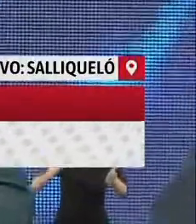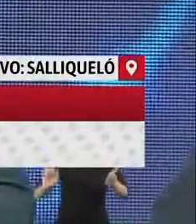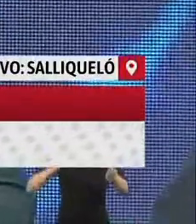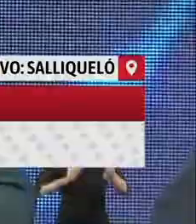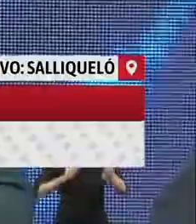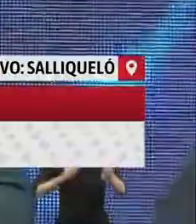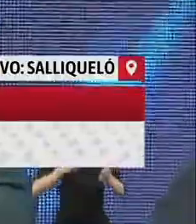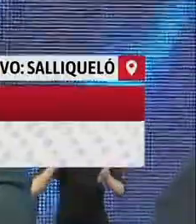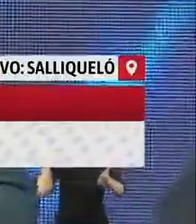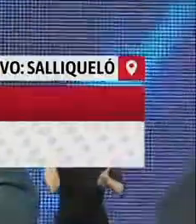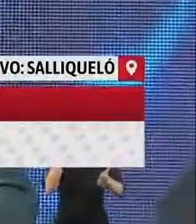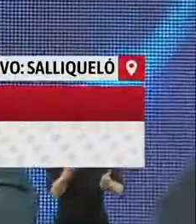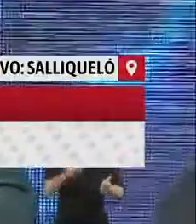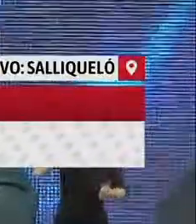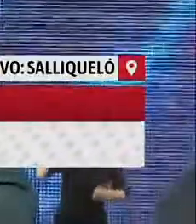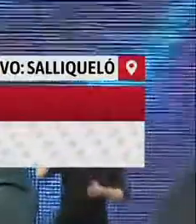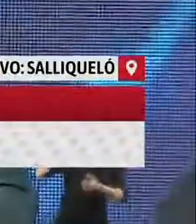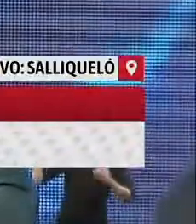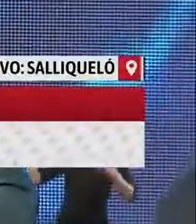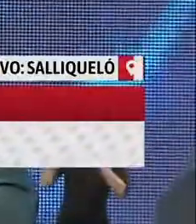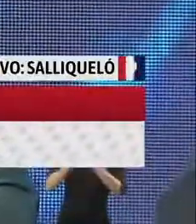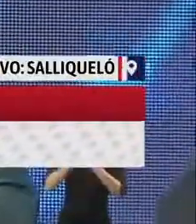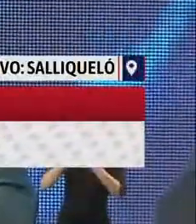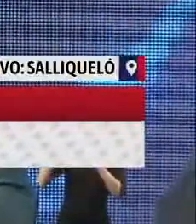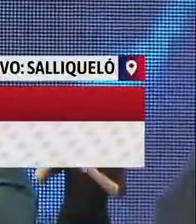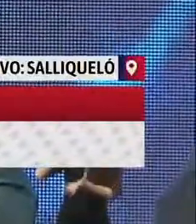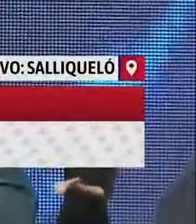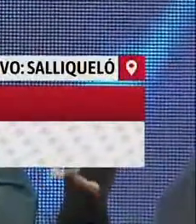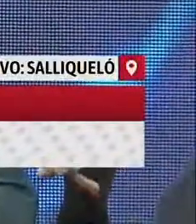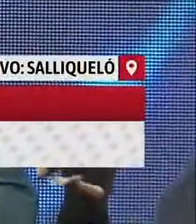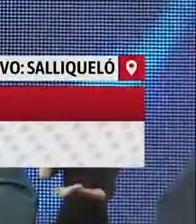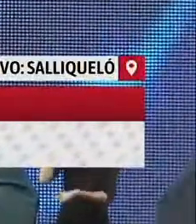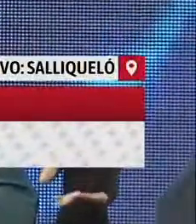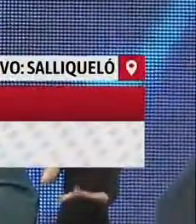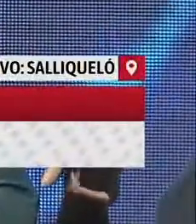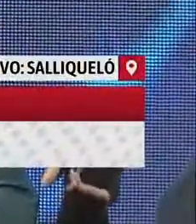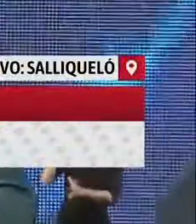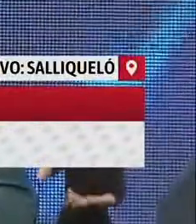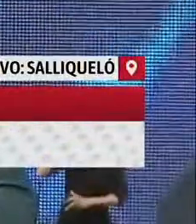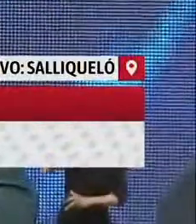supimos celebrar con Chevron, como bien señalaba Sergio hace un rato,